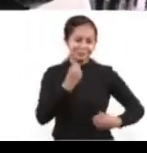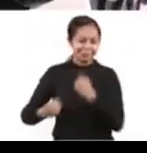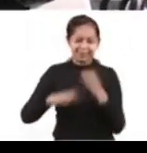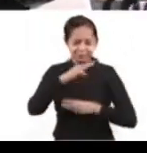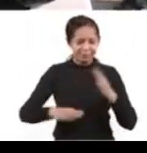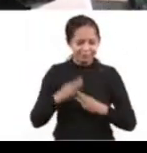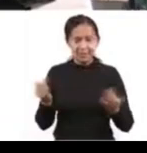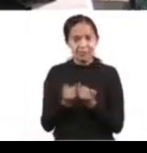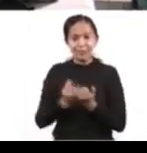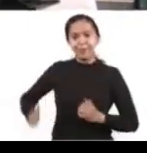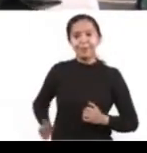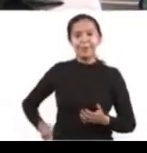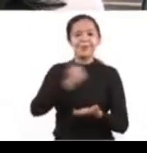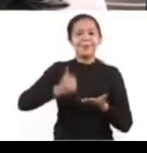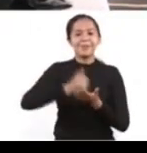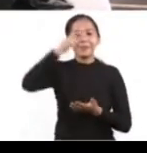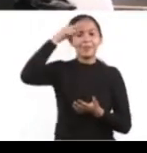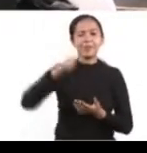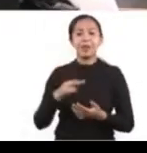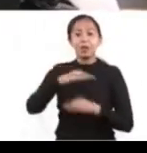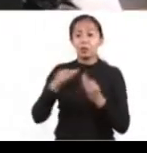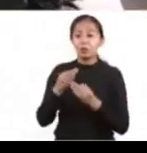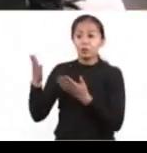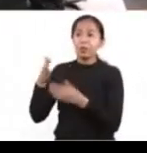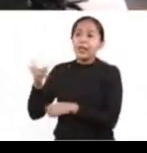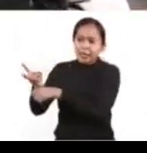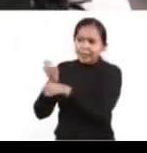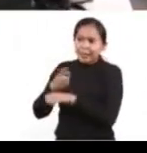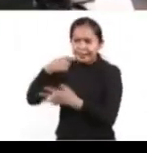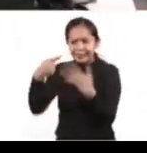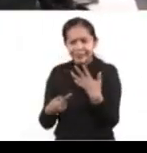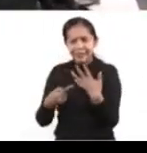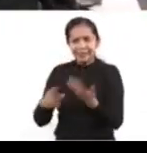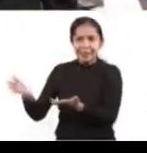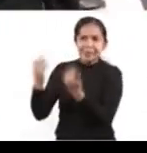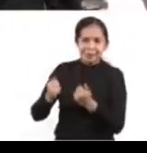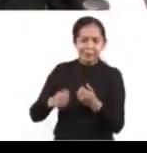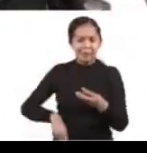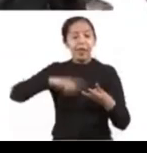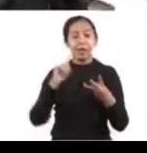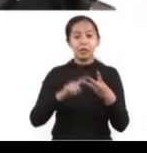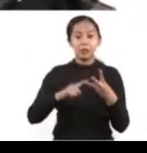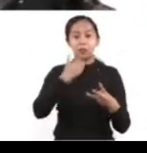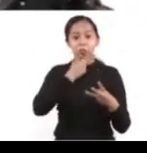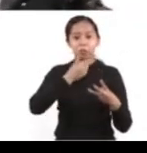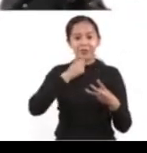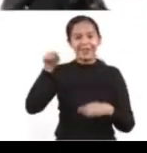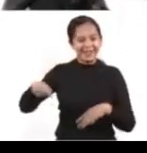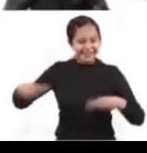México, se dieron la tarea de traer a esta figura. Él es de sangre